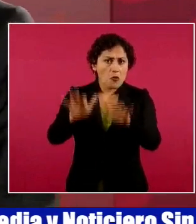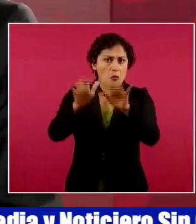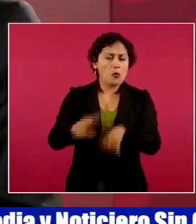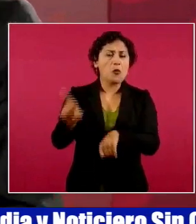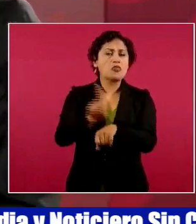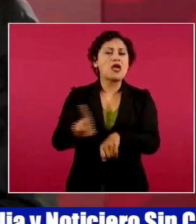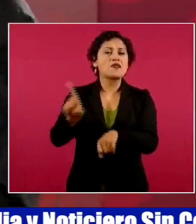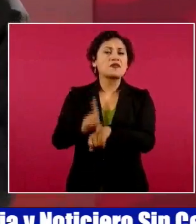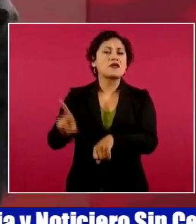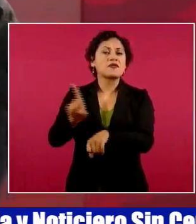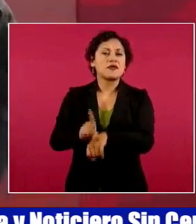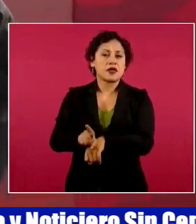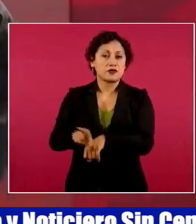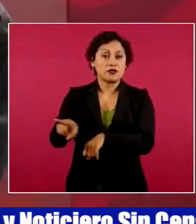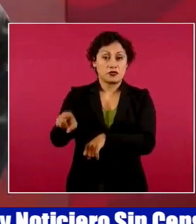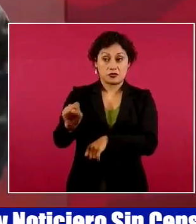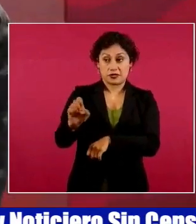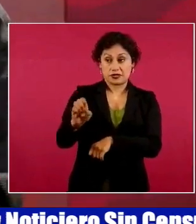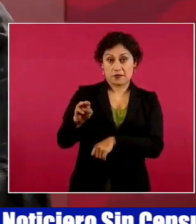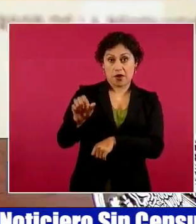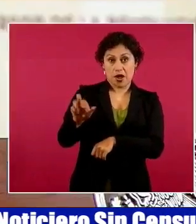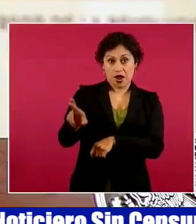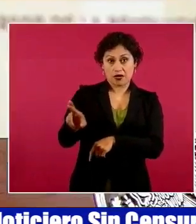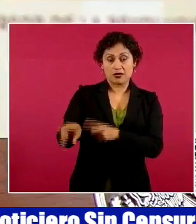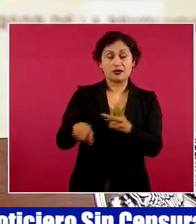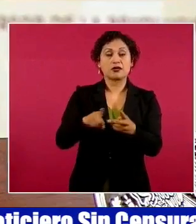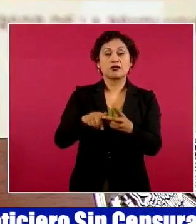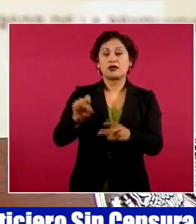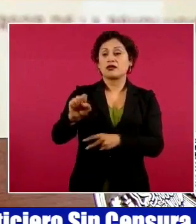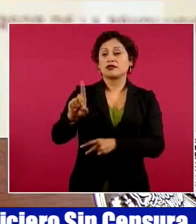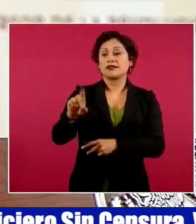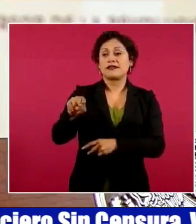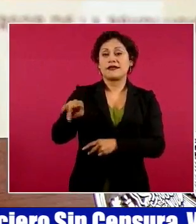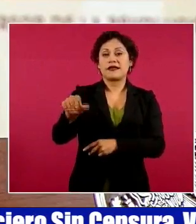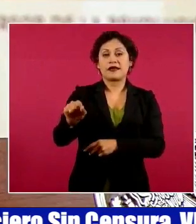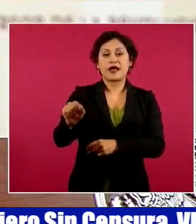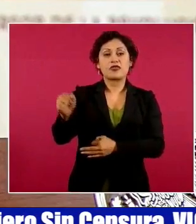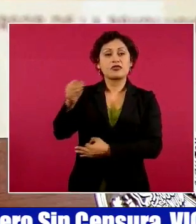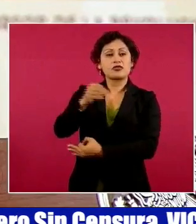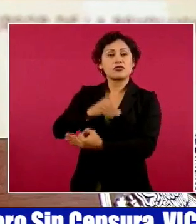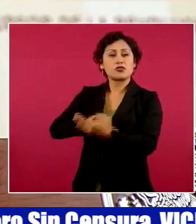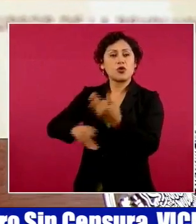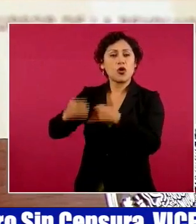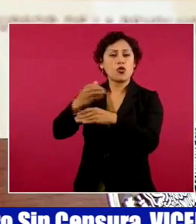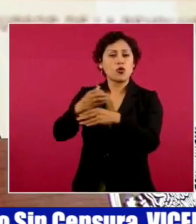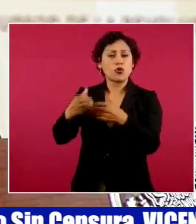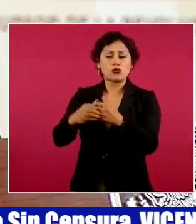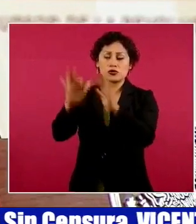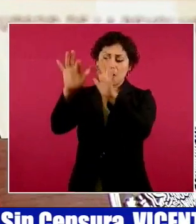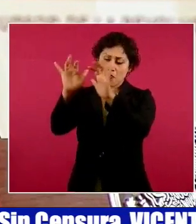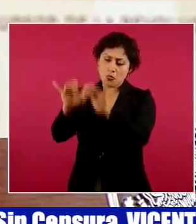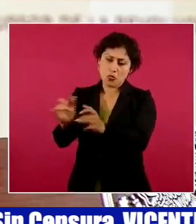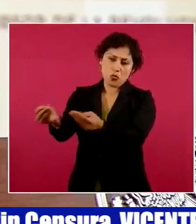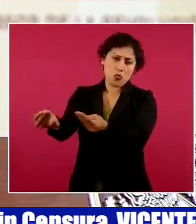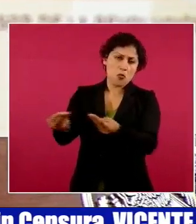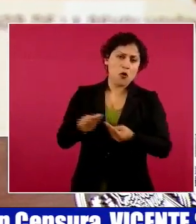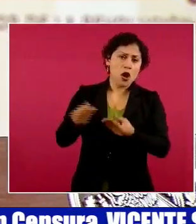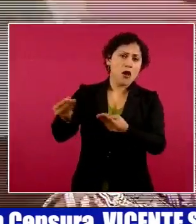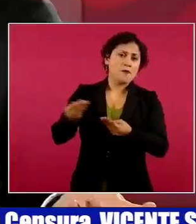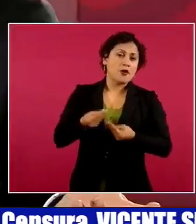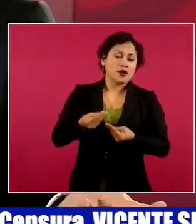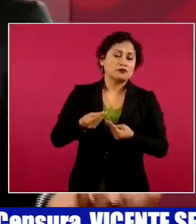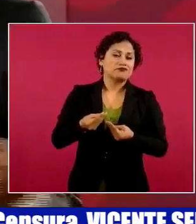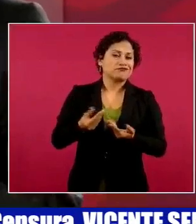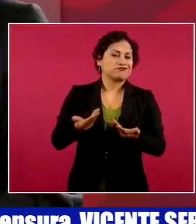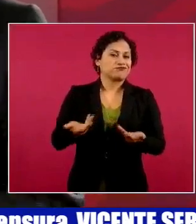y todavía se están atendiendo a todos los enfermos de la pandemia, aunque no sean derechohabientes. Dice que no hay nada de qué avergonzarse. Por